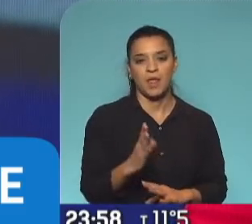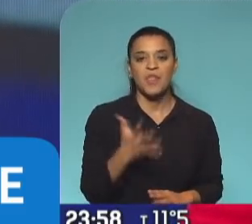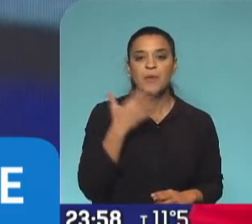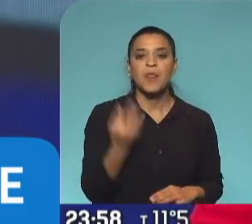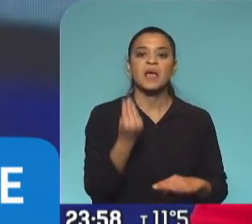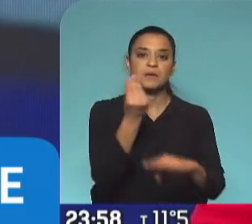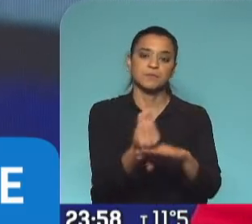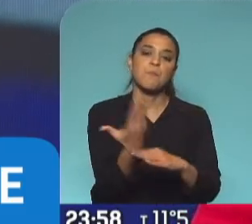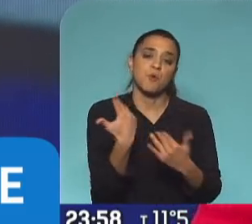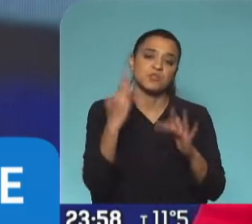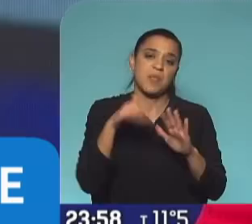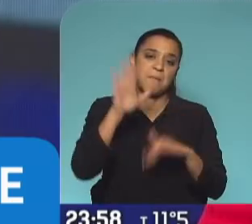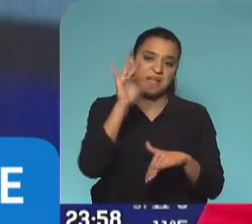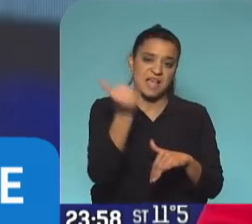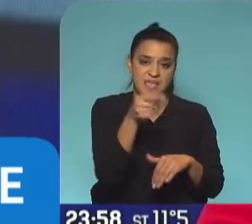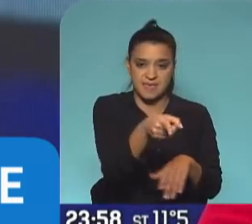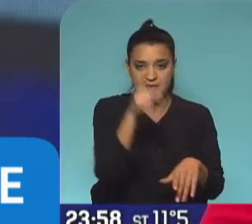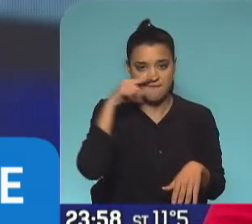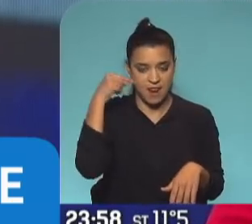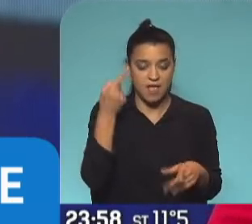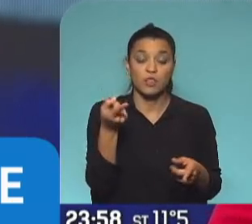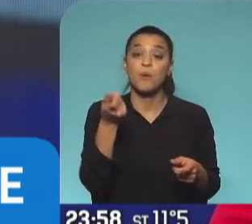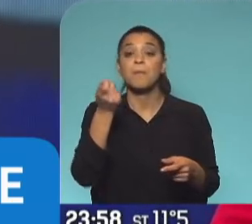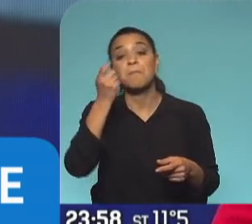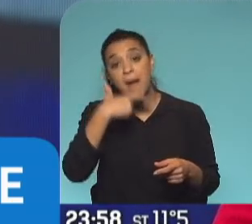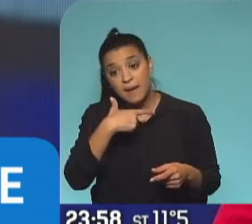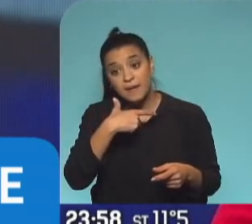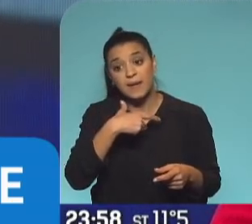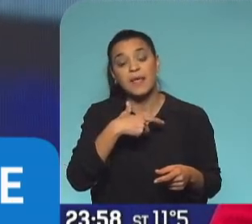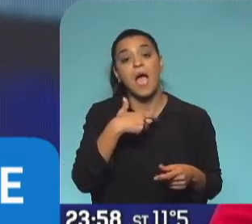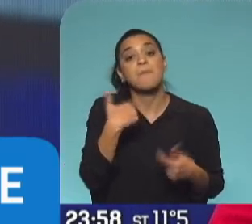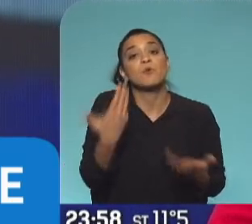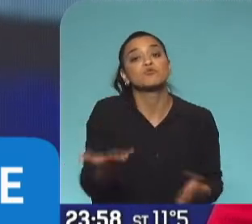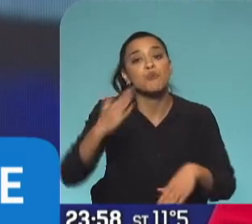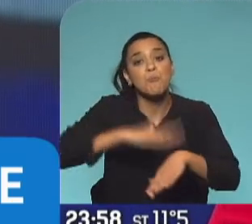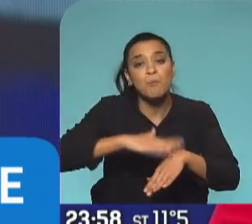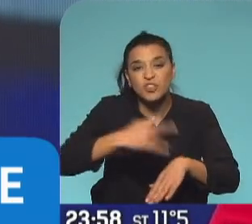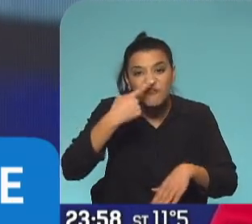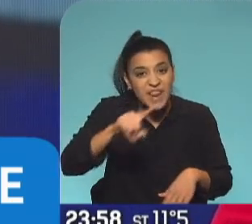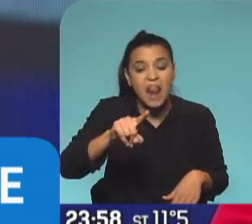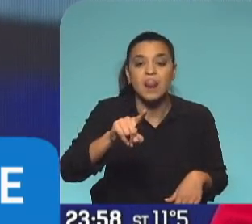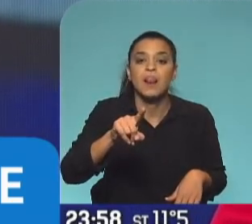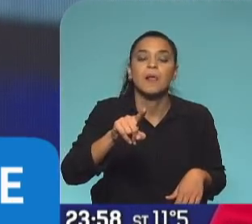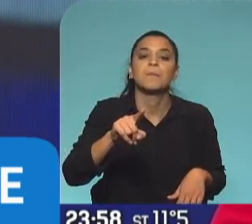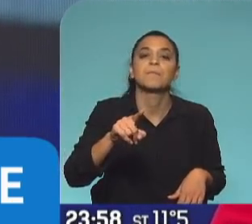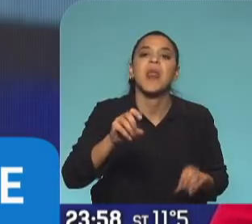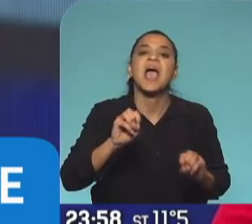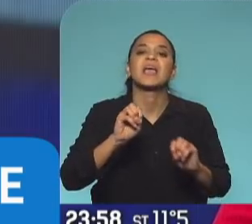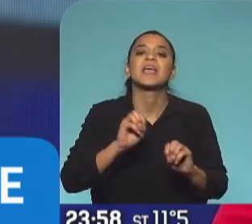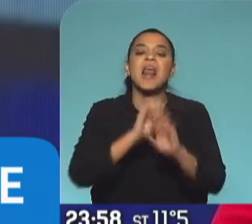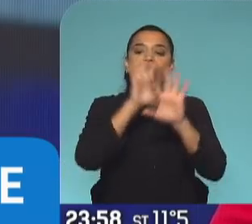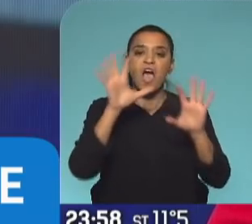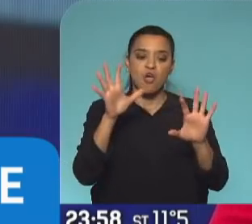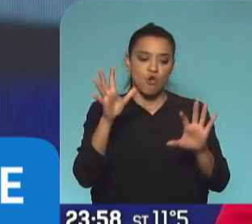el candidato que más chances es él. Y Macri aprovechó el momento final para dejar claro quizás